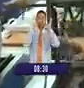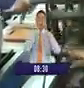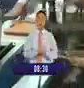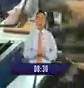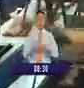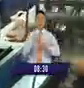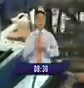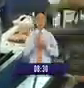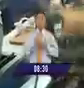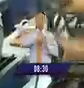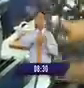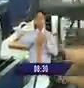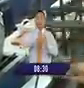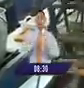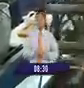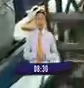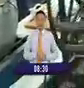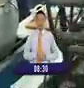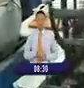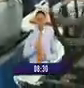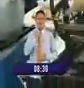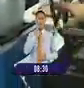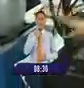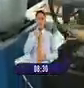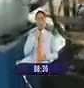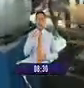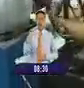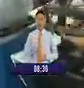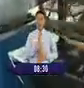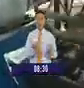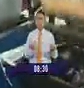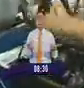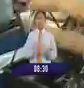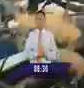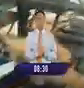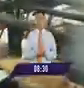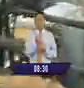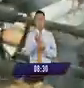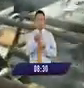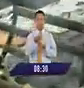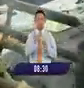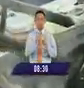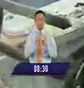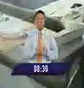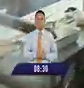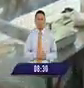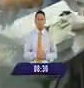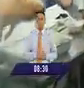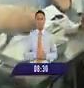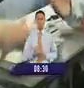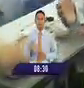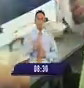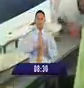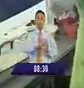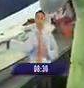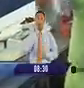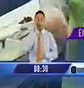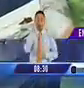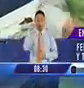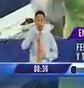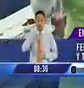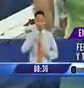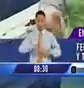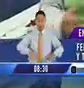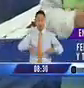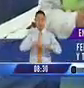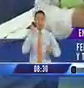ayudando con los cuyes, pero el sabor de los cuyes, ¿sabe dónde radica? Le vamos a contar. Mi vecina linda, cuyes riquísimos usted aquí en este puesto